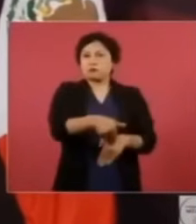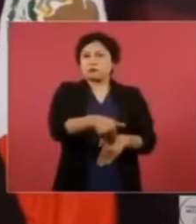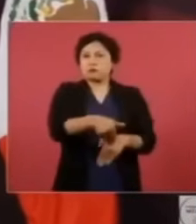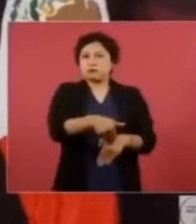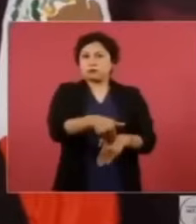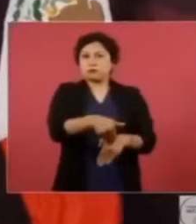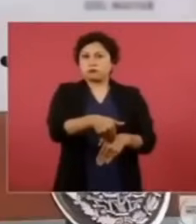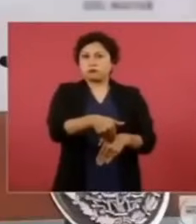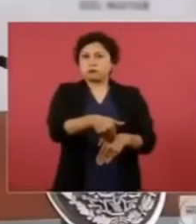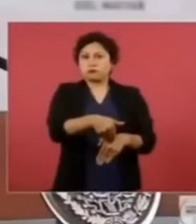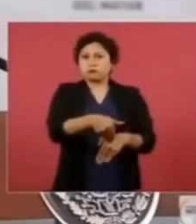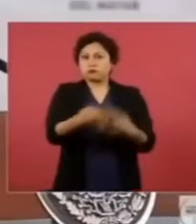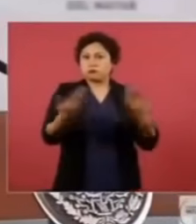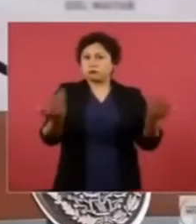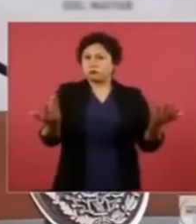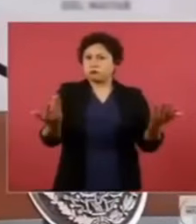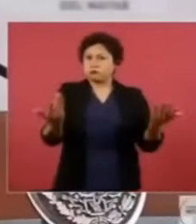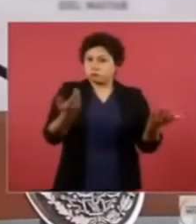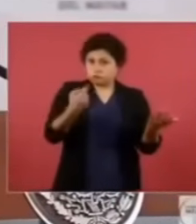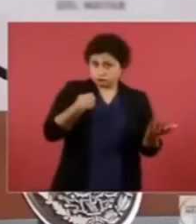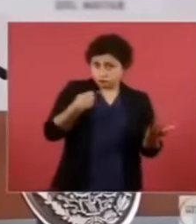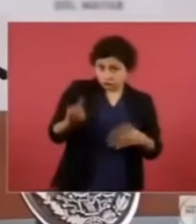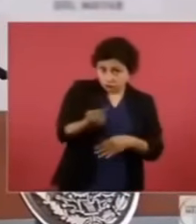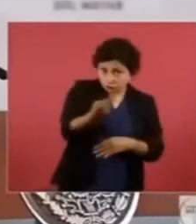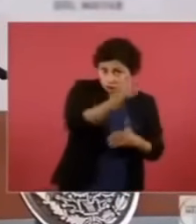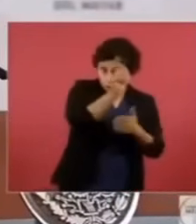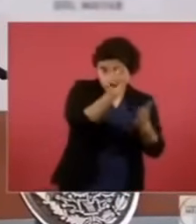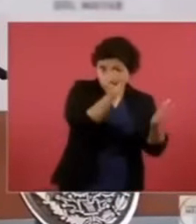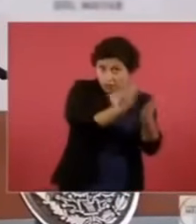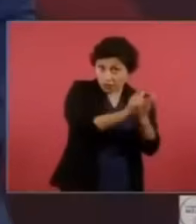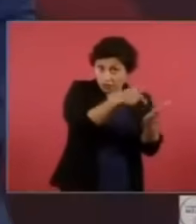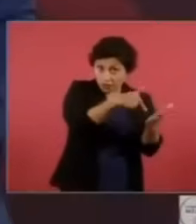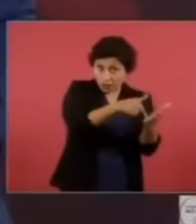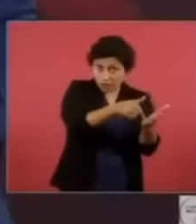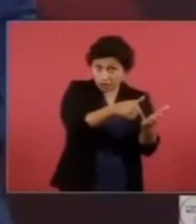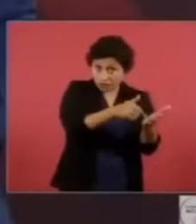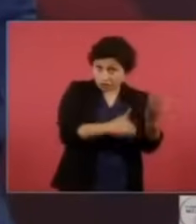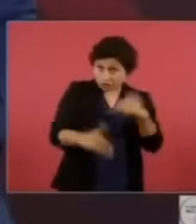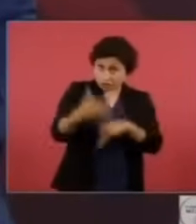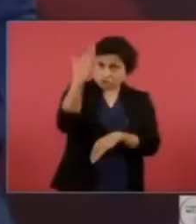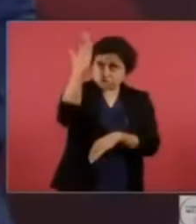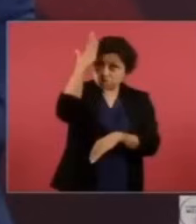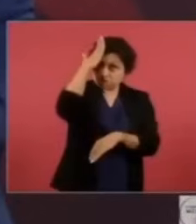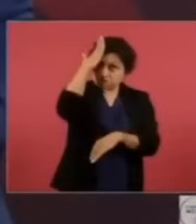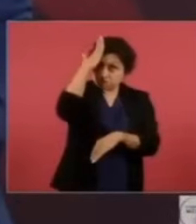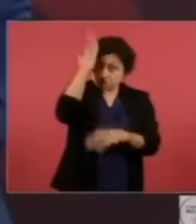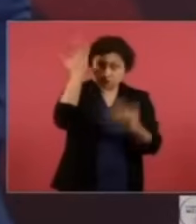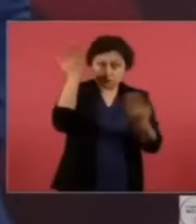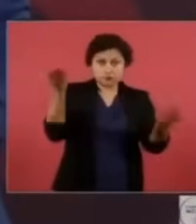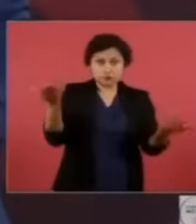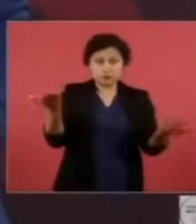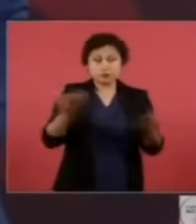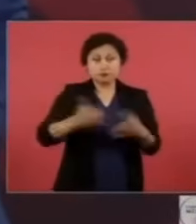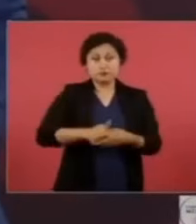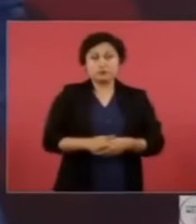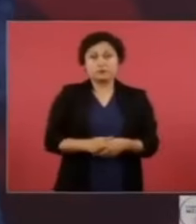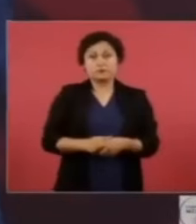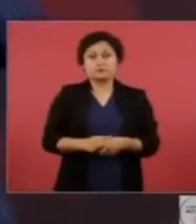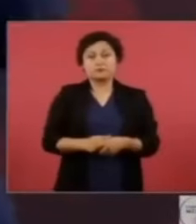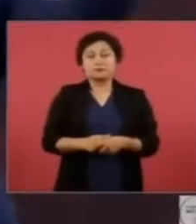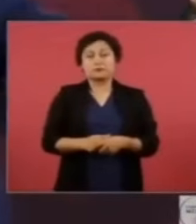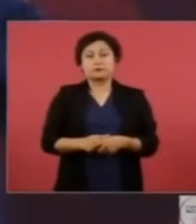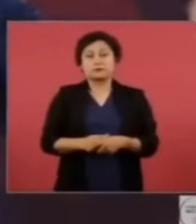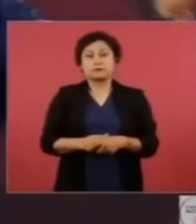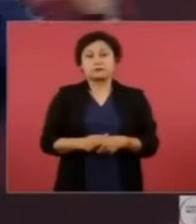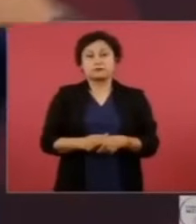los apoyos por parte del presidente Esa es la gente que merece el respeto merecen seguro social no merecen estar representados así